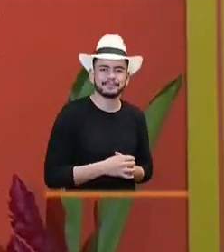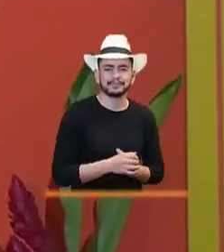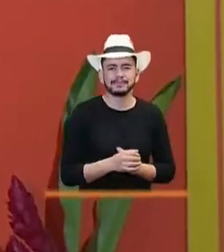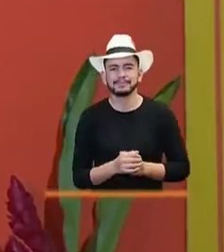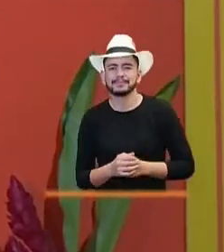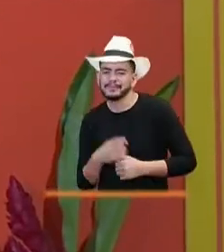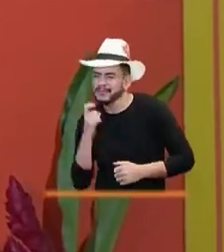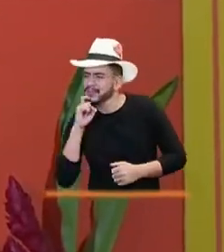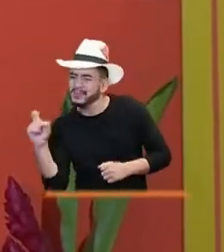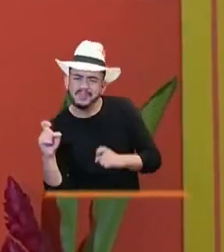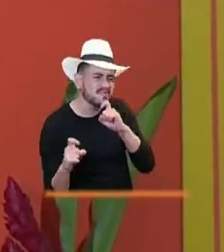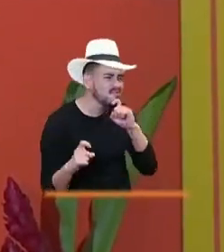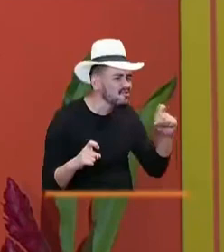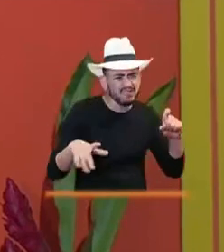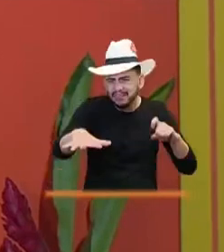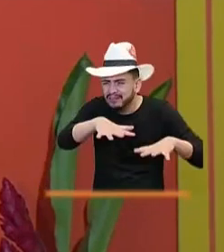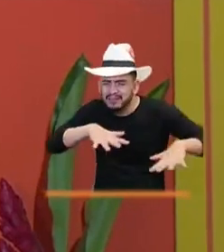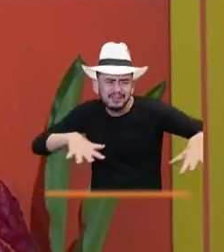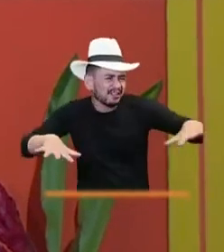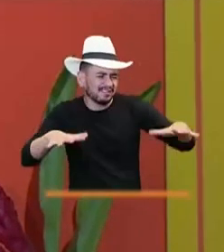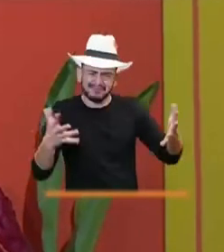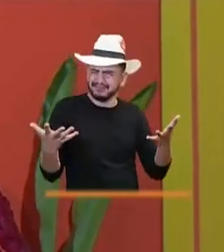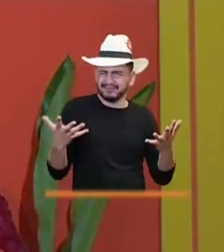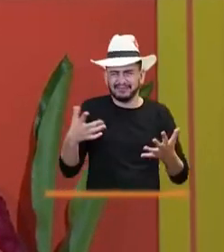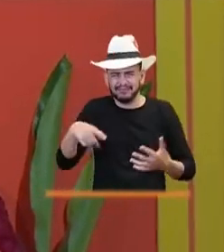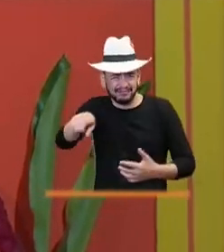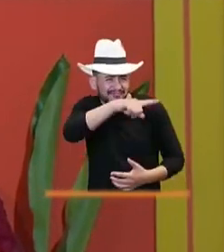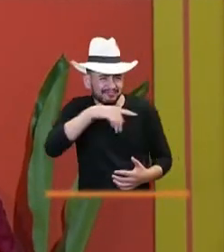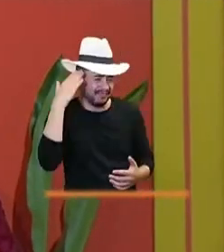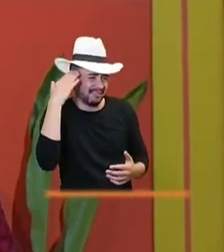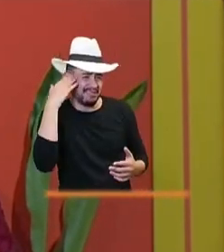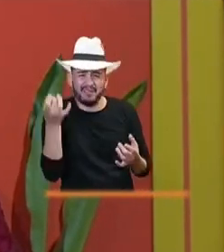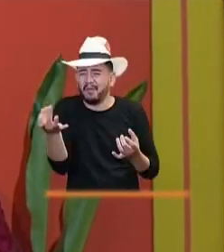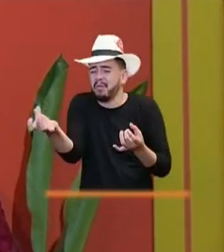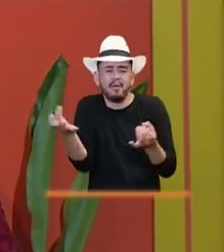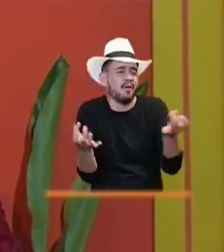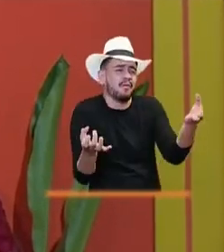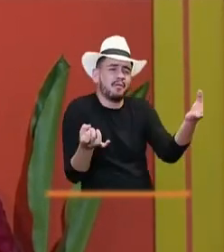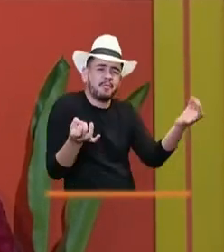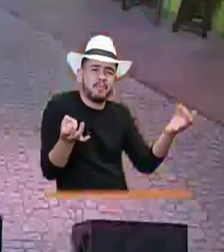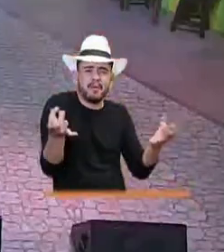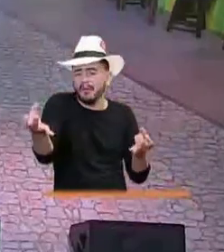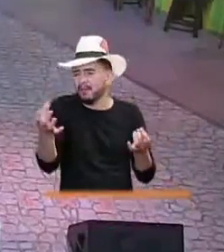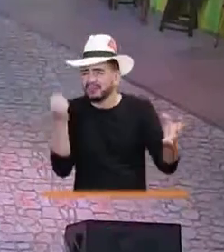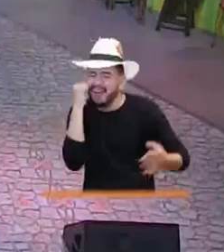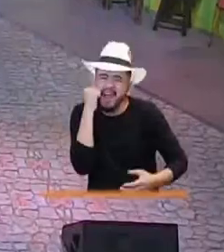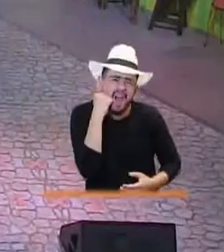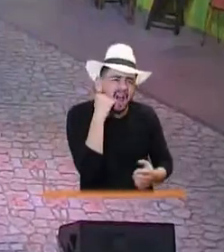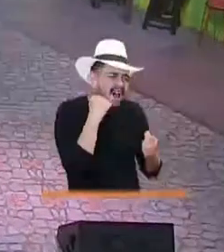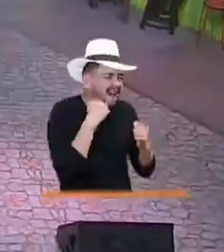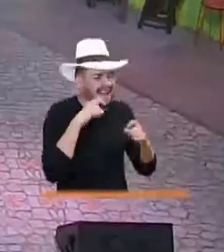también tanta bobada, el llanto y la tristeza que está en una